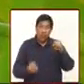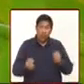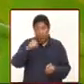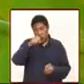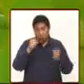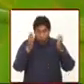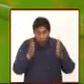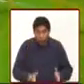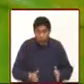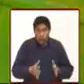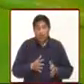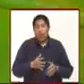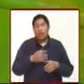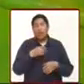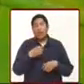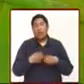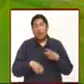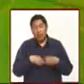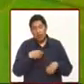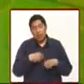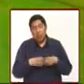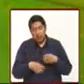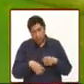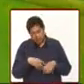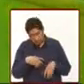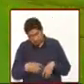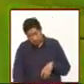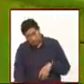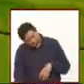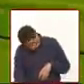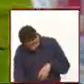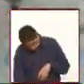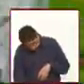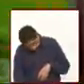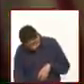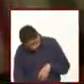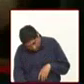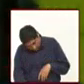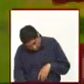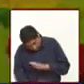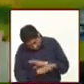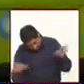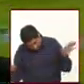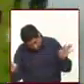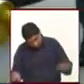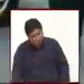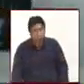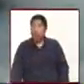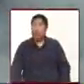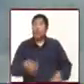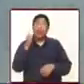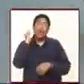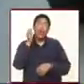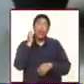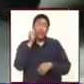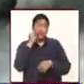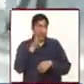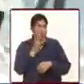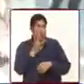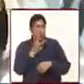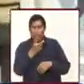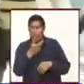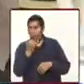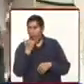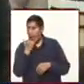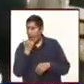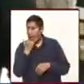chofer habría sufrido una descompensación en su estado de salud. Se habría desmayado mientras estaba conduciendo. Testigos nos cuentan justamente lo que habían visto.